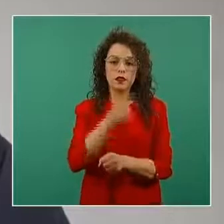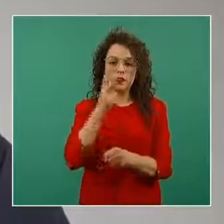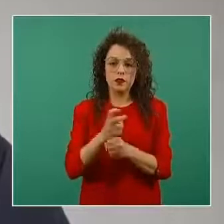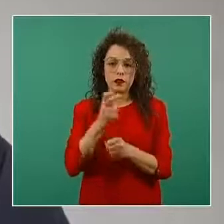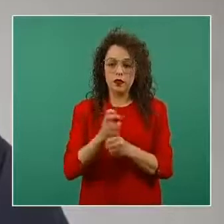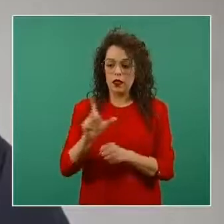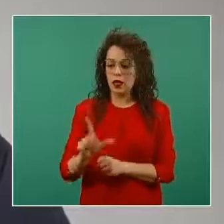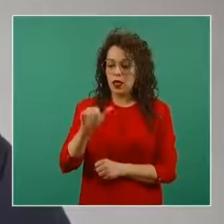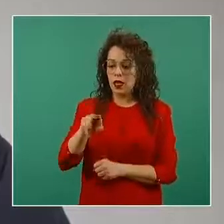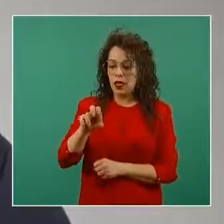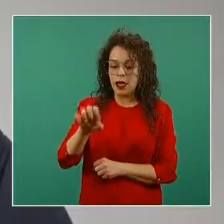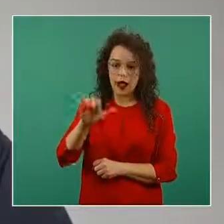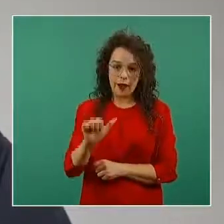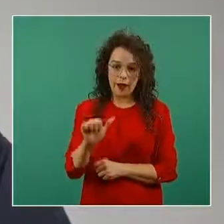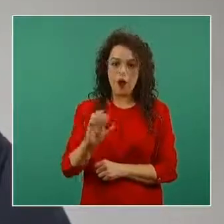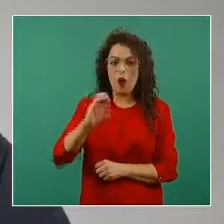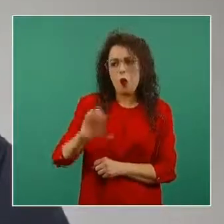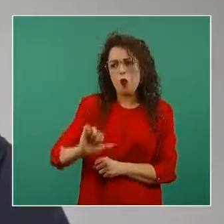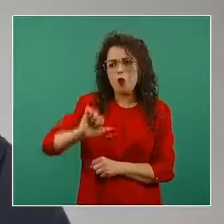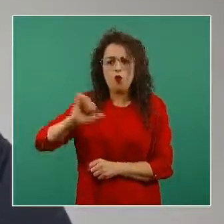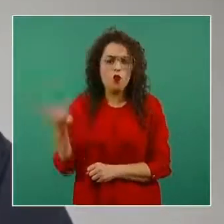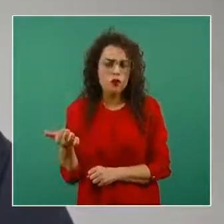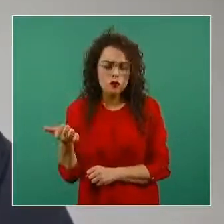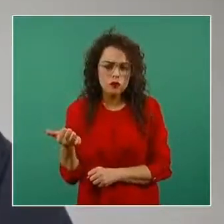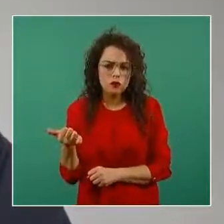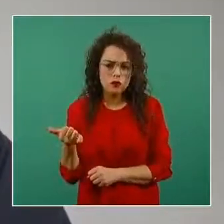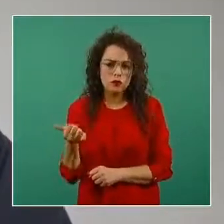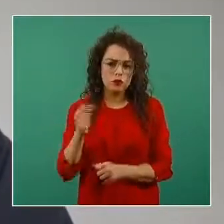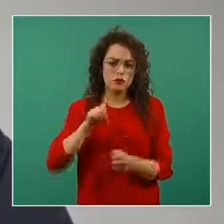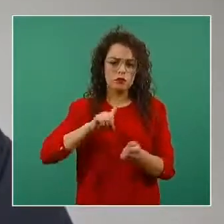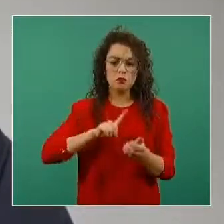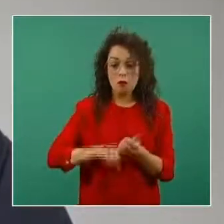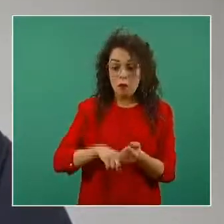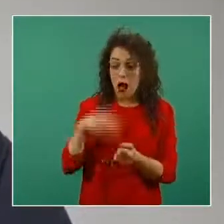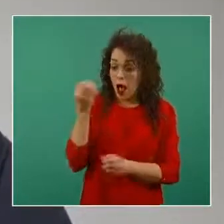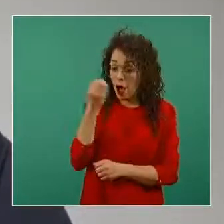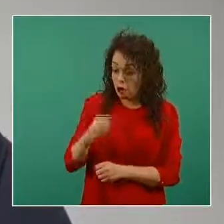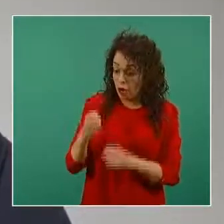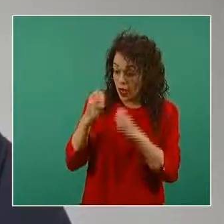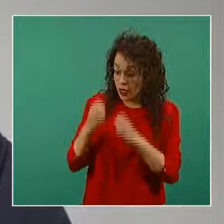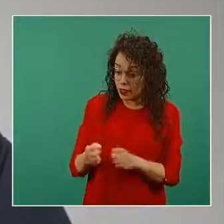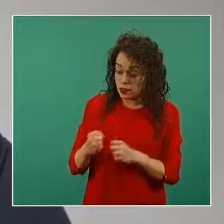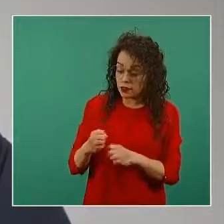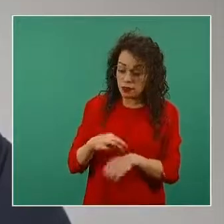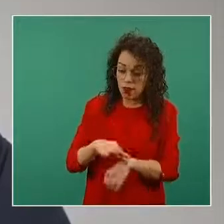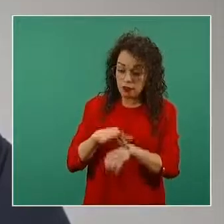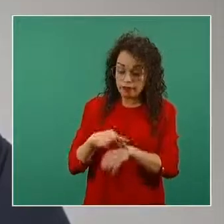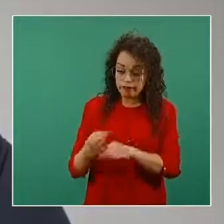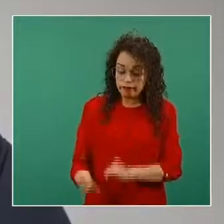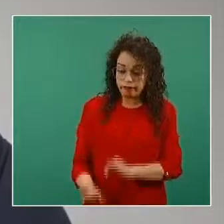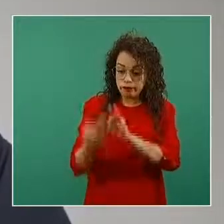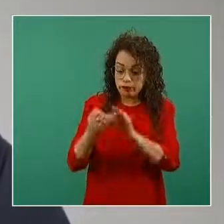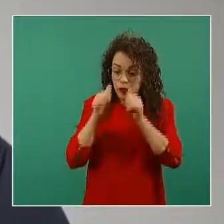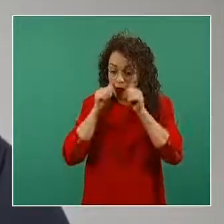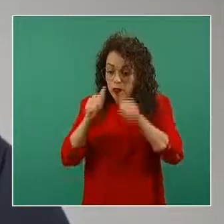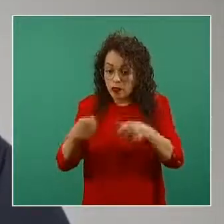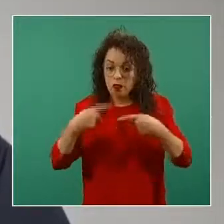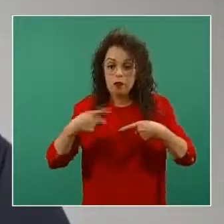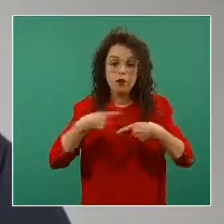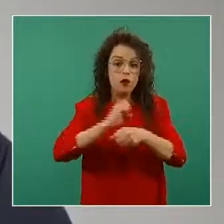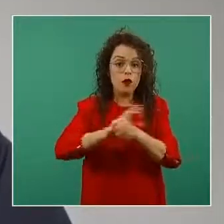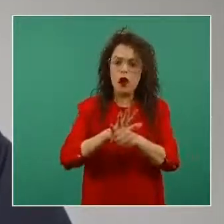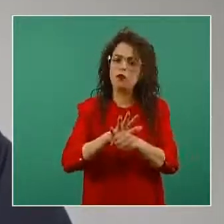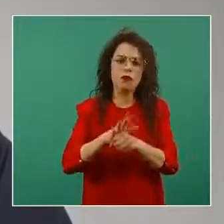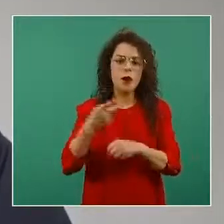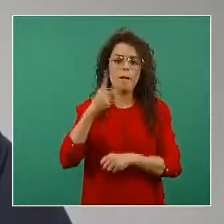líneas u otros más que no necesariamente están en atención directa a COVID-19, pero que se encuentran en una